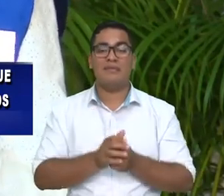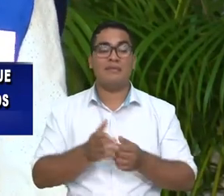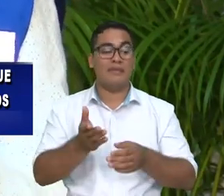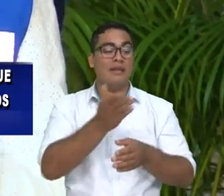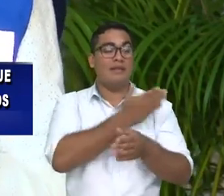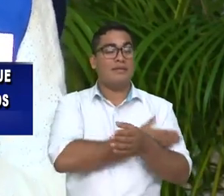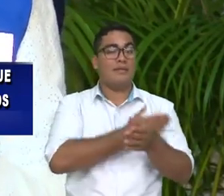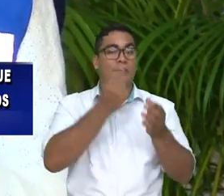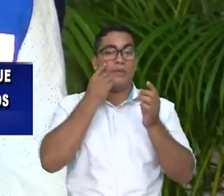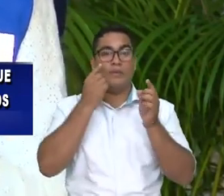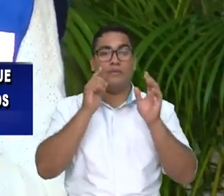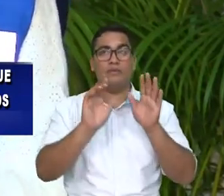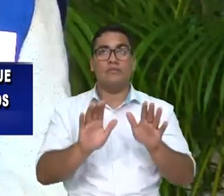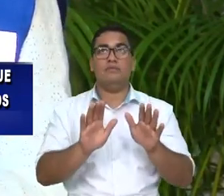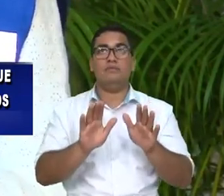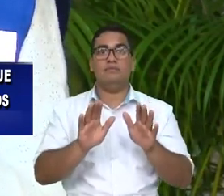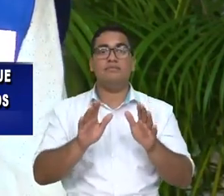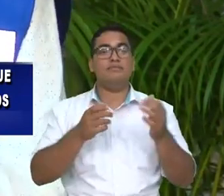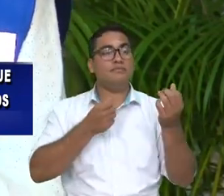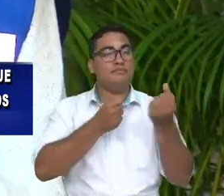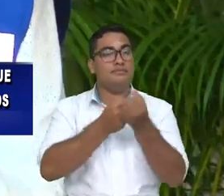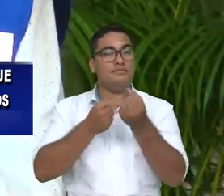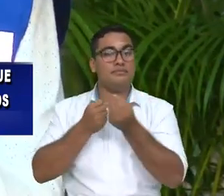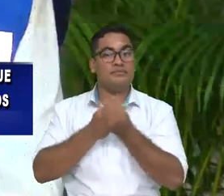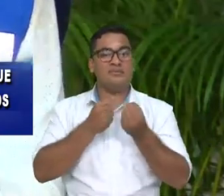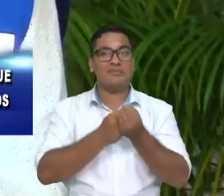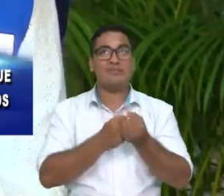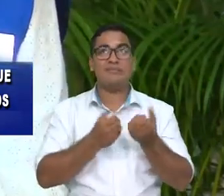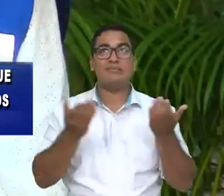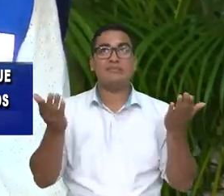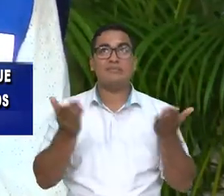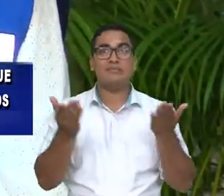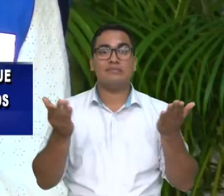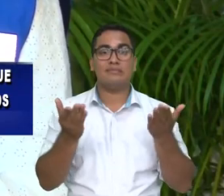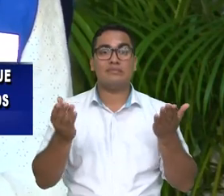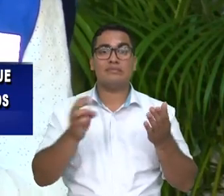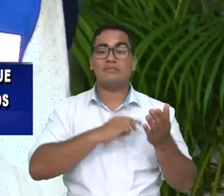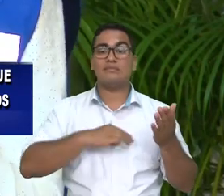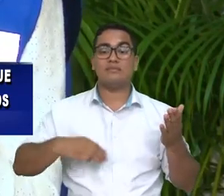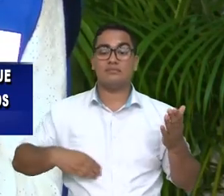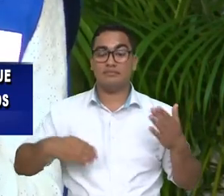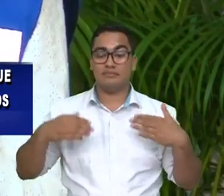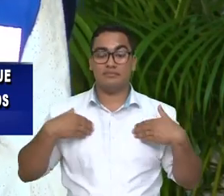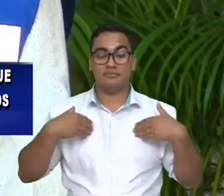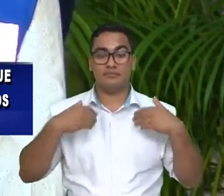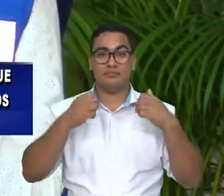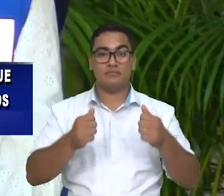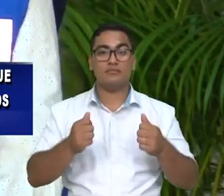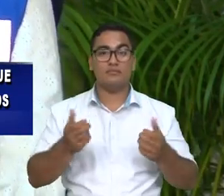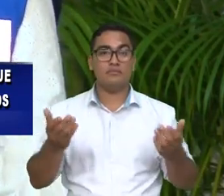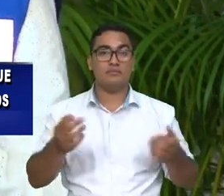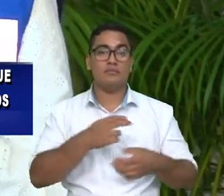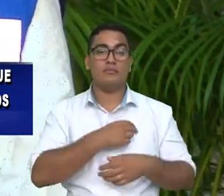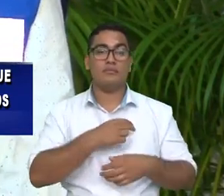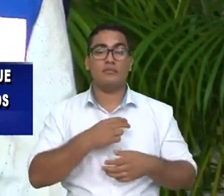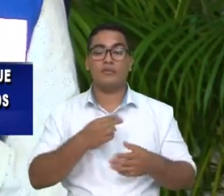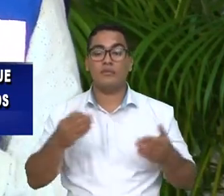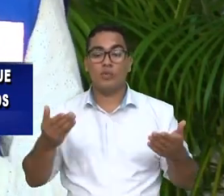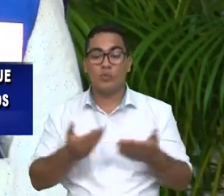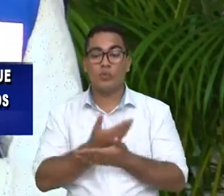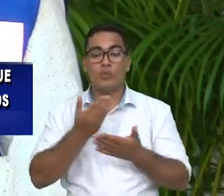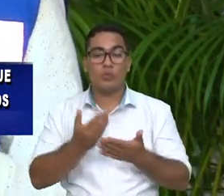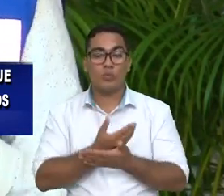preparación hemos estado apoyando al Ministerio de Salud en la readecuación de